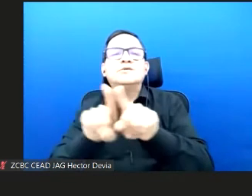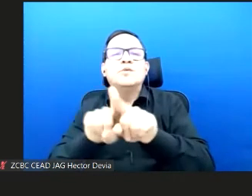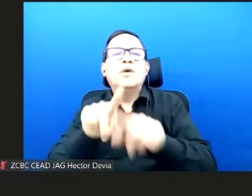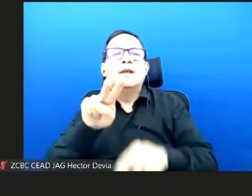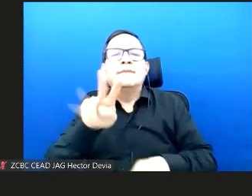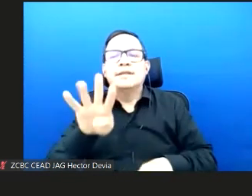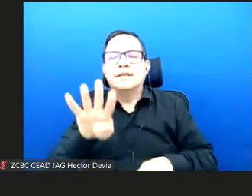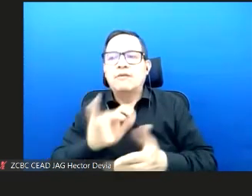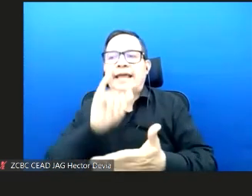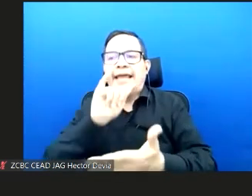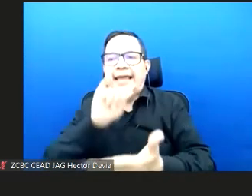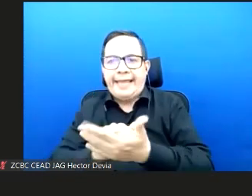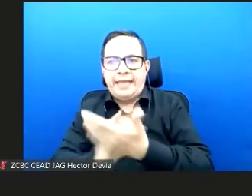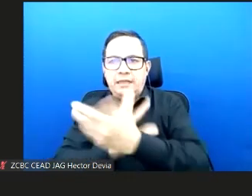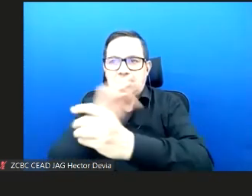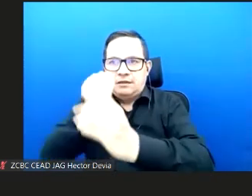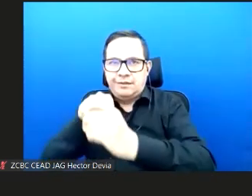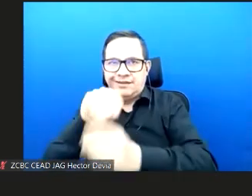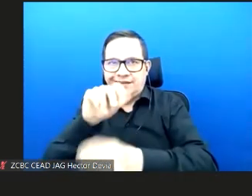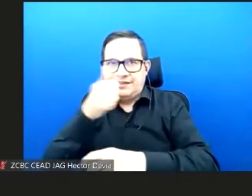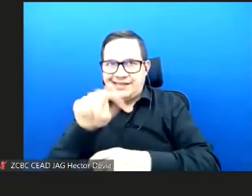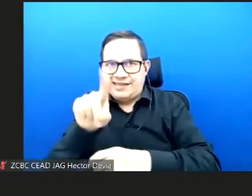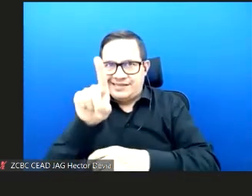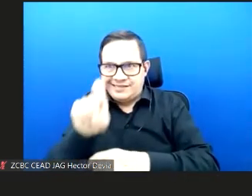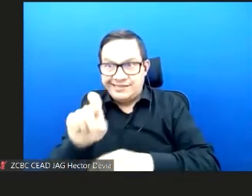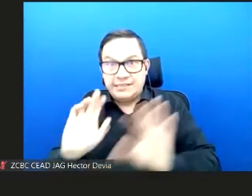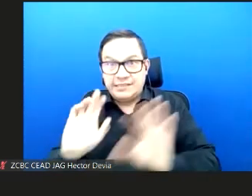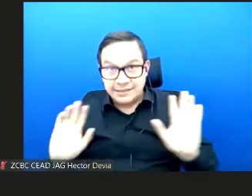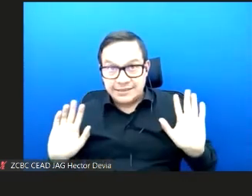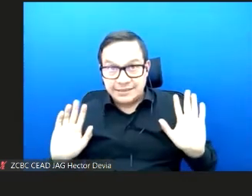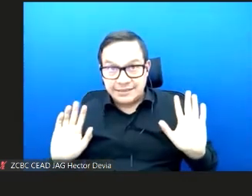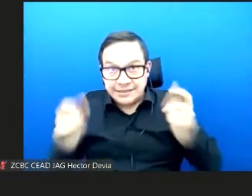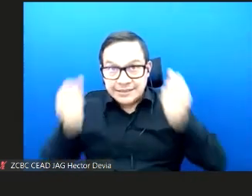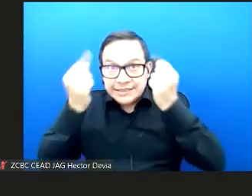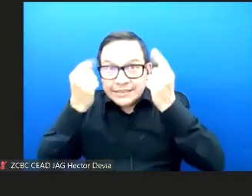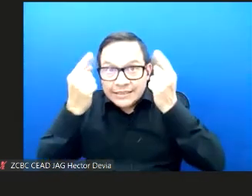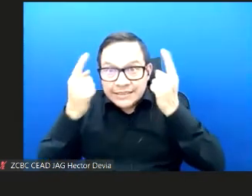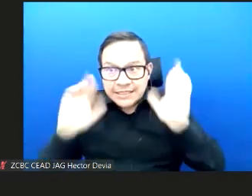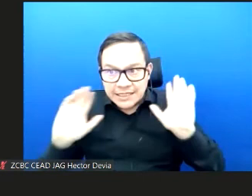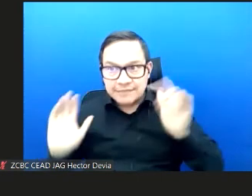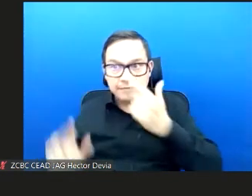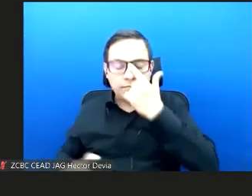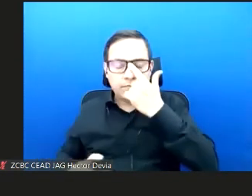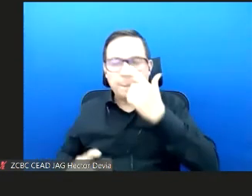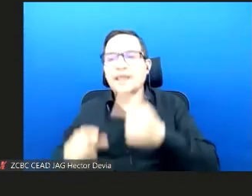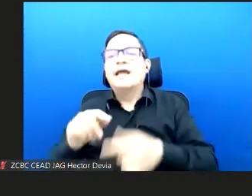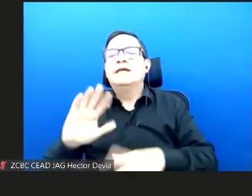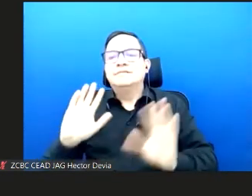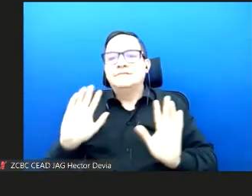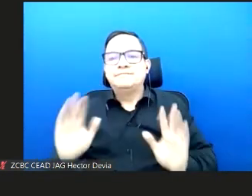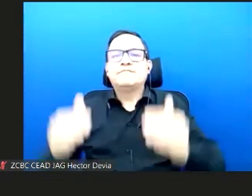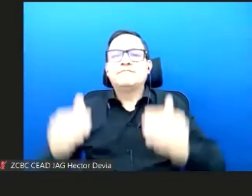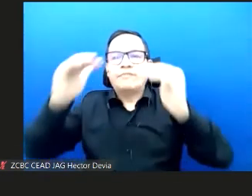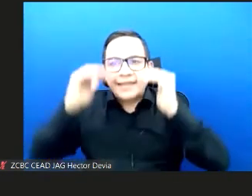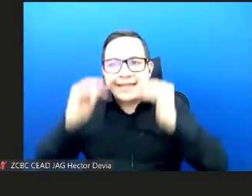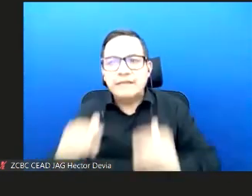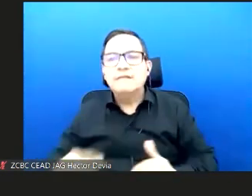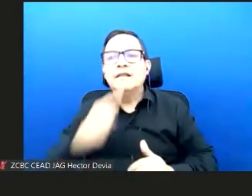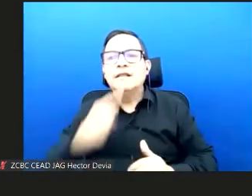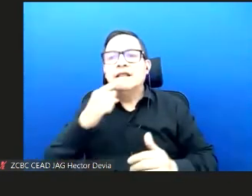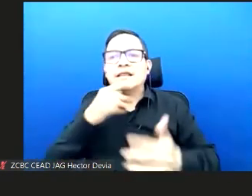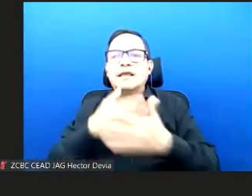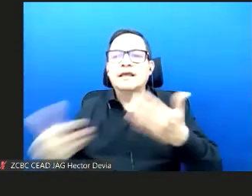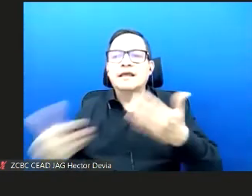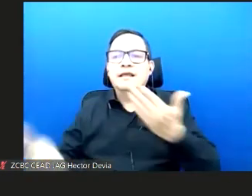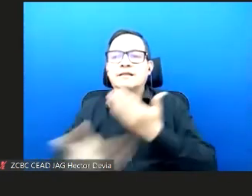este 16. ¿Listo? Ese es nuestro segundo dato. Y este se los voy a dejar